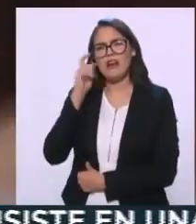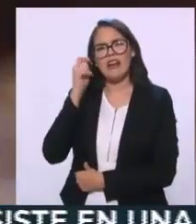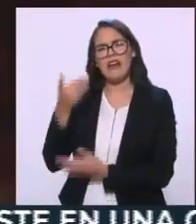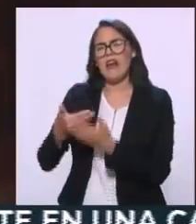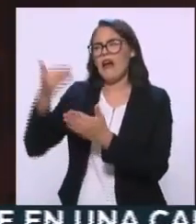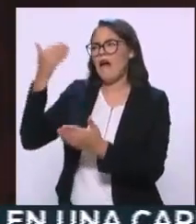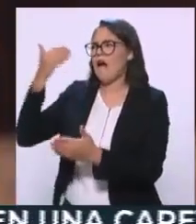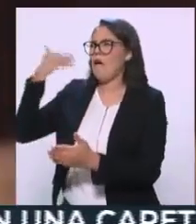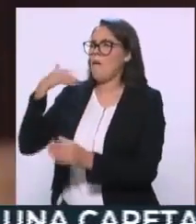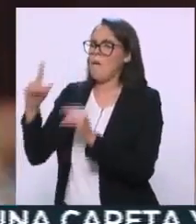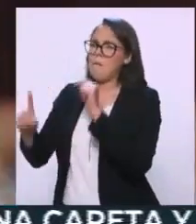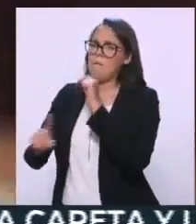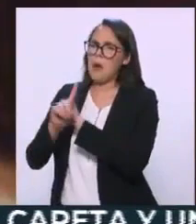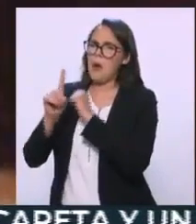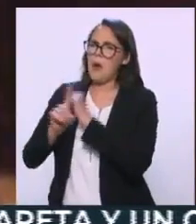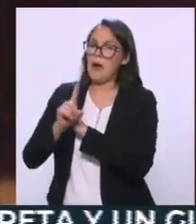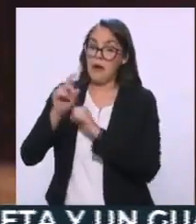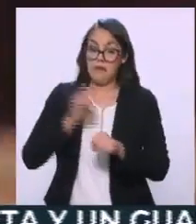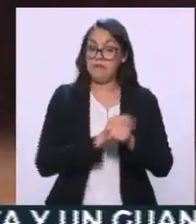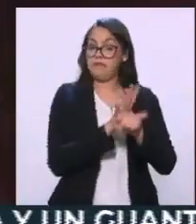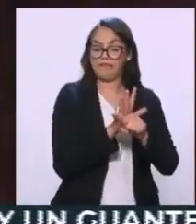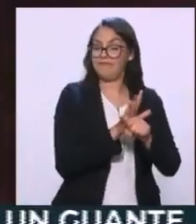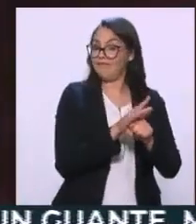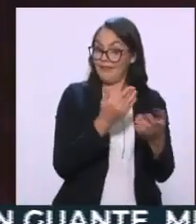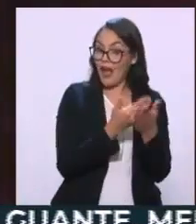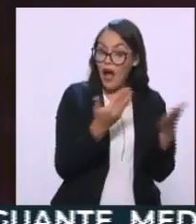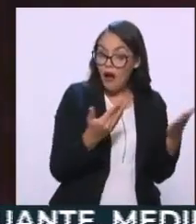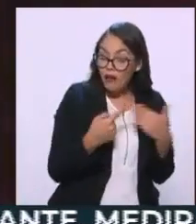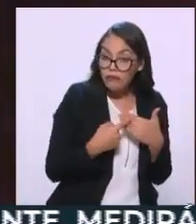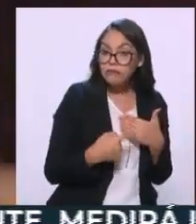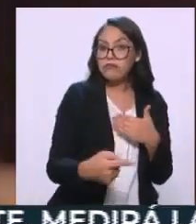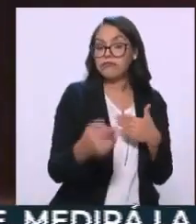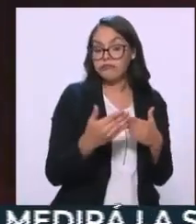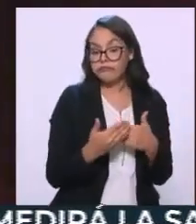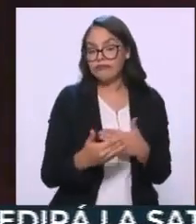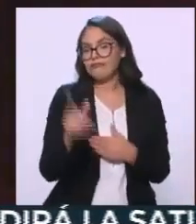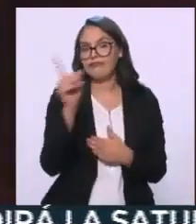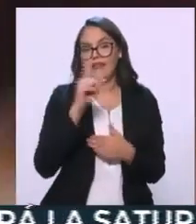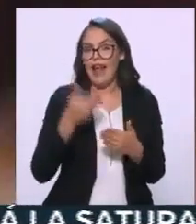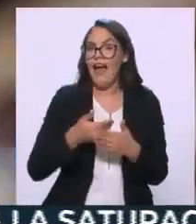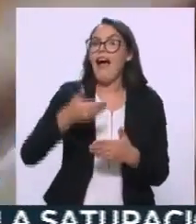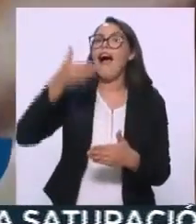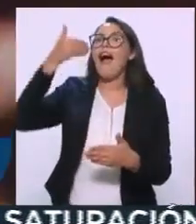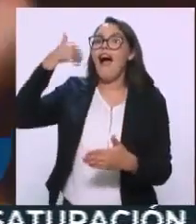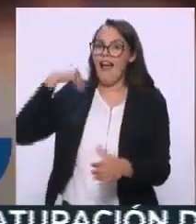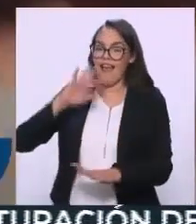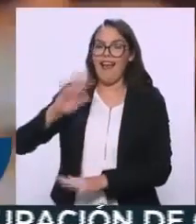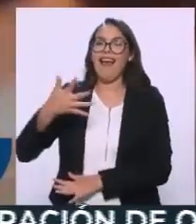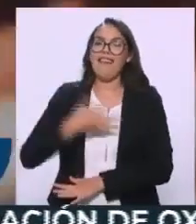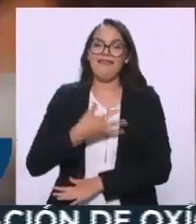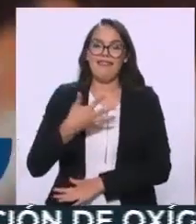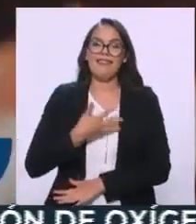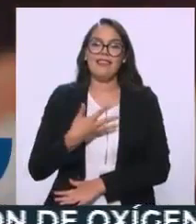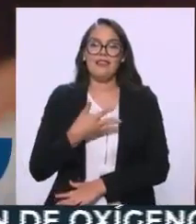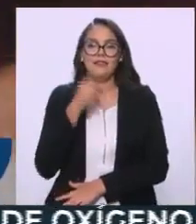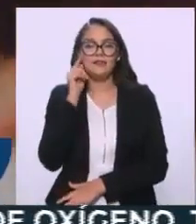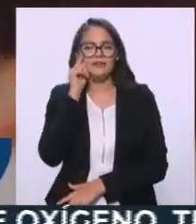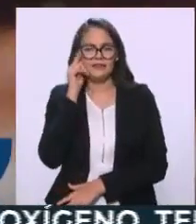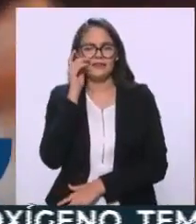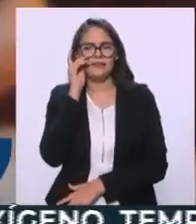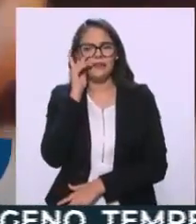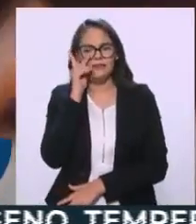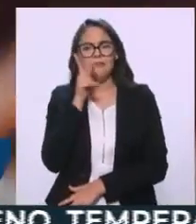de antes de esta pandemia atroz, que es el hecho de que actualmente, después de que ya la palabra